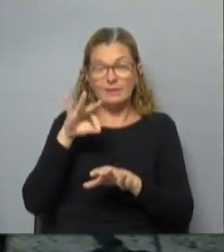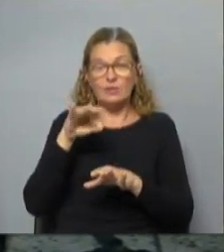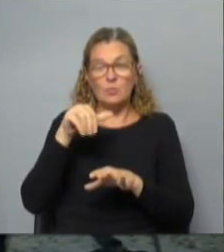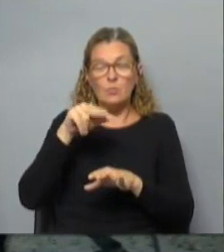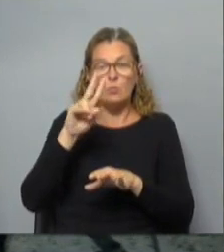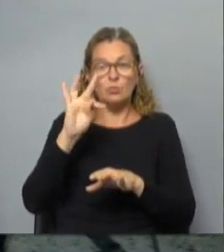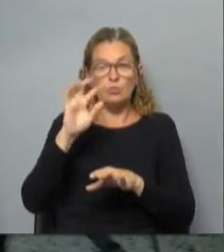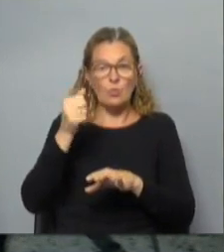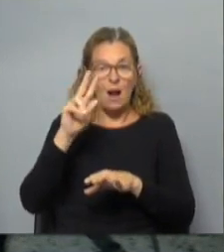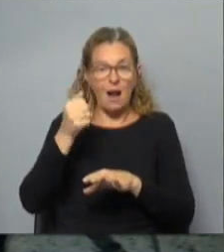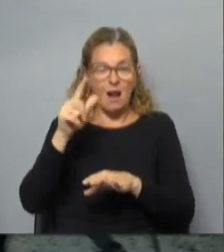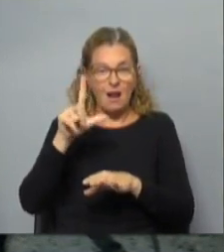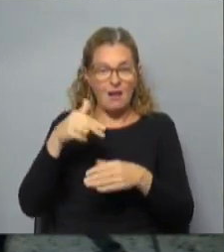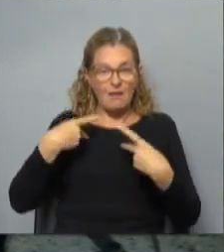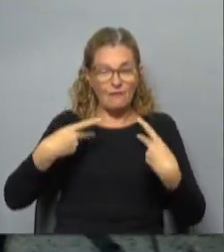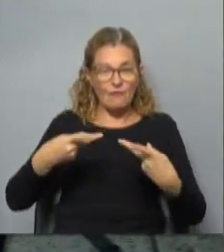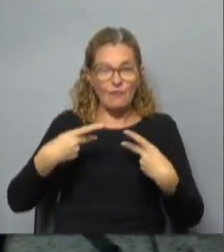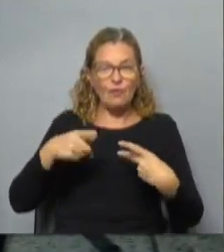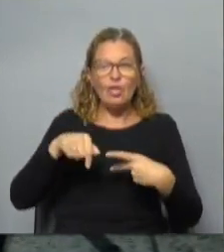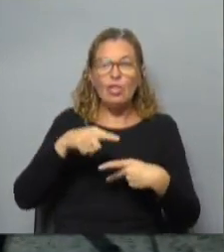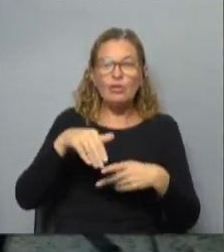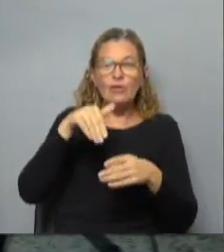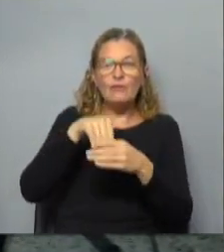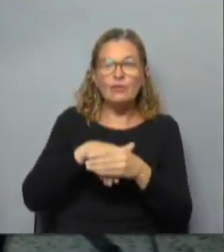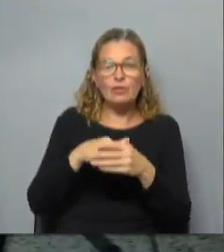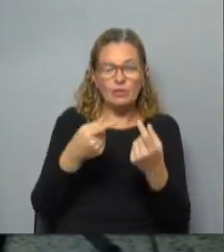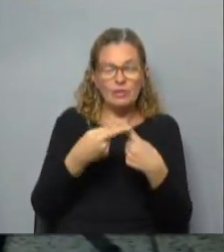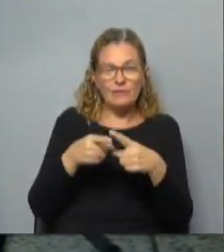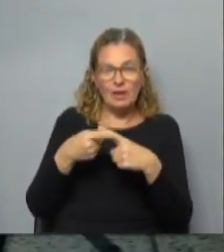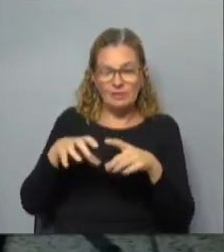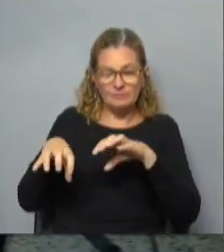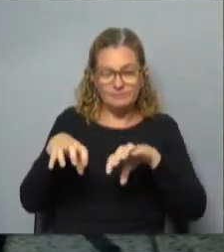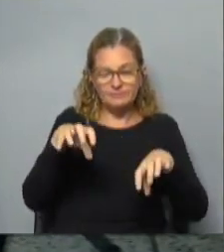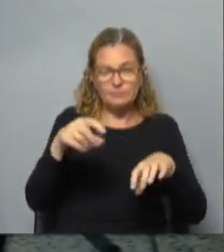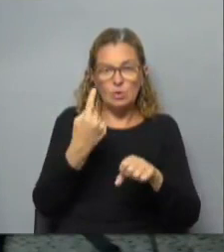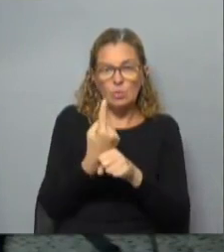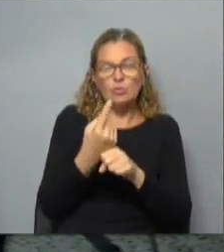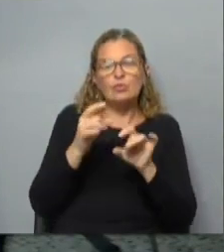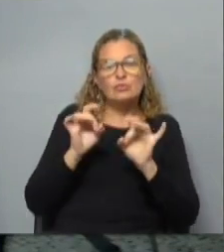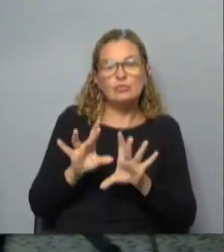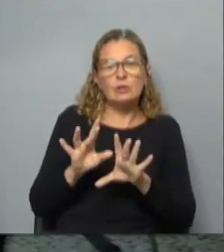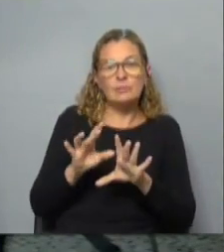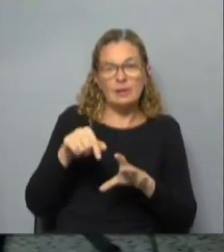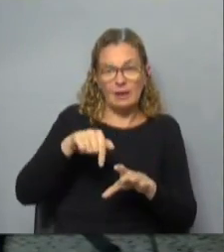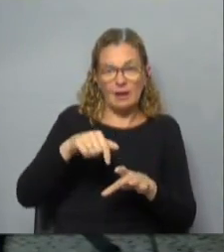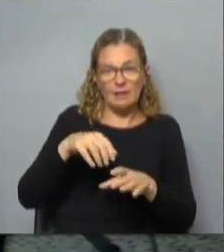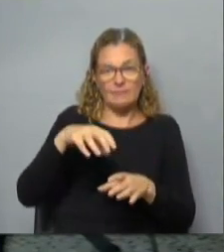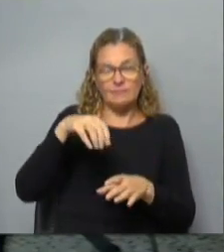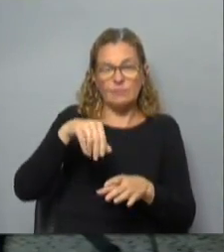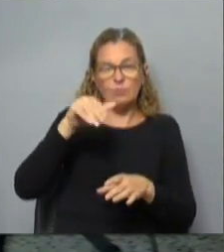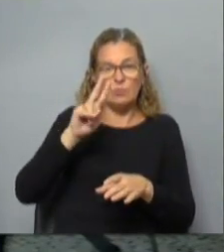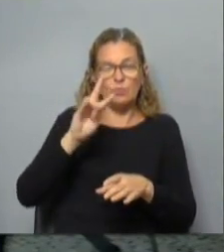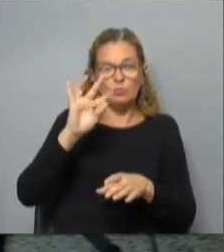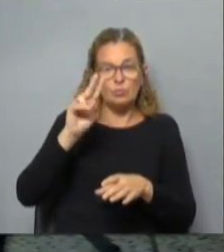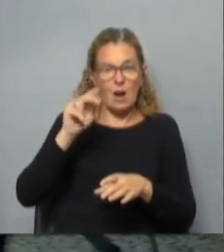uruguaya de fútbol donde bueno se votó en distintos circuitos hubo uno solo que se fue aquí en la motor uruguaya de